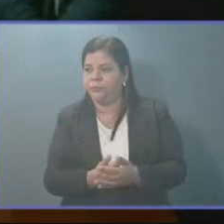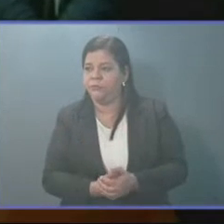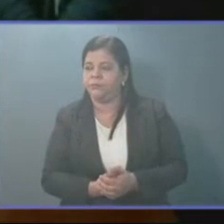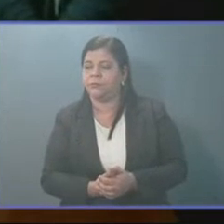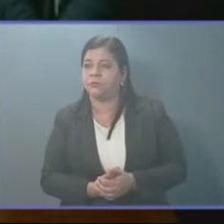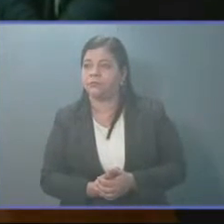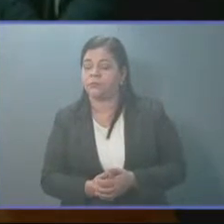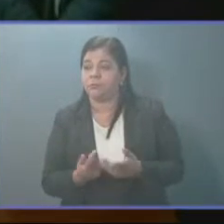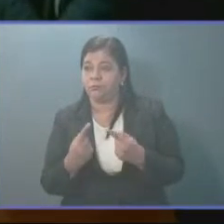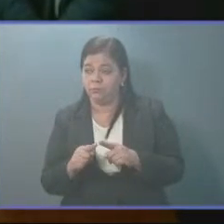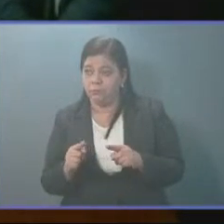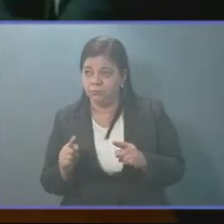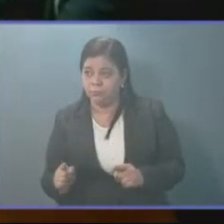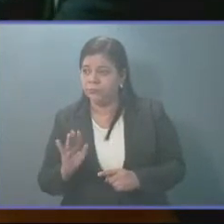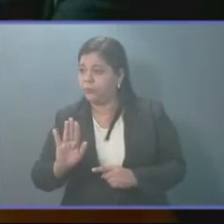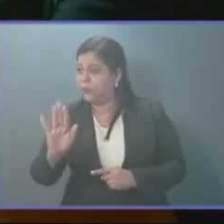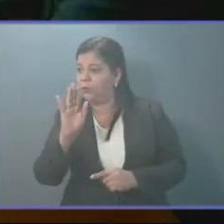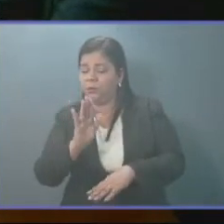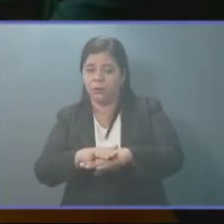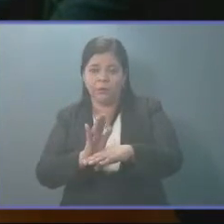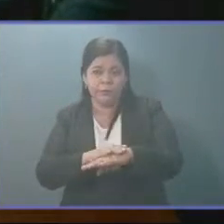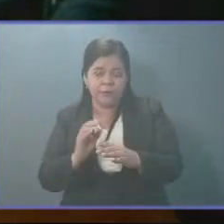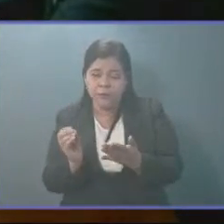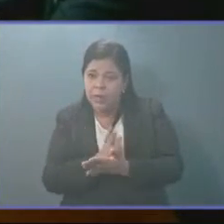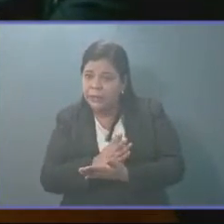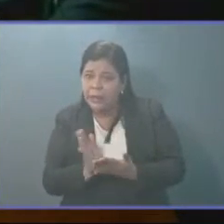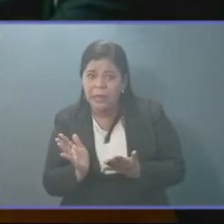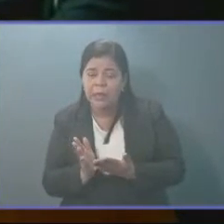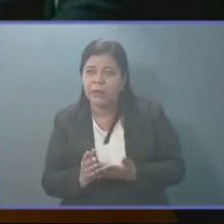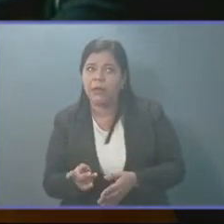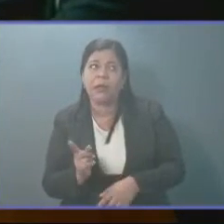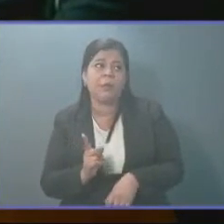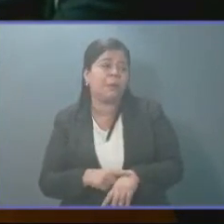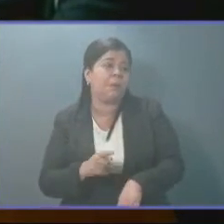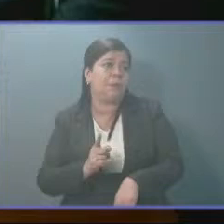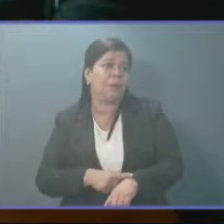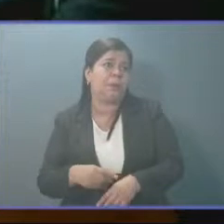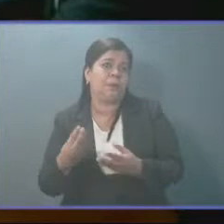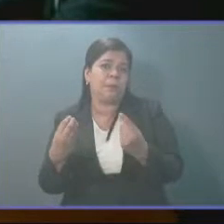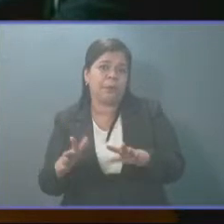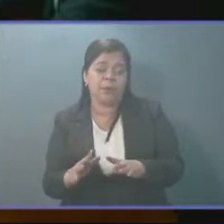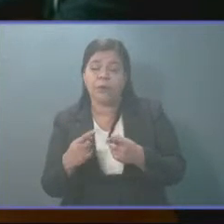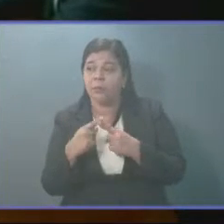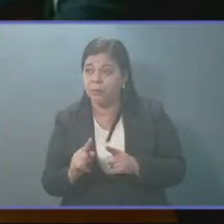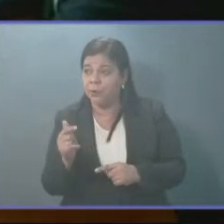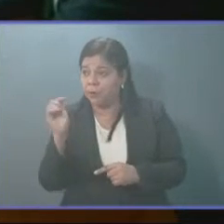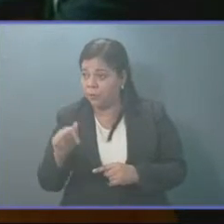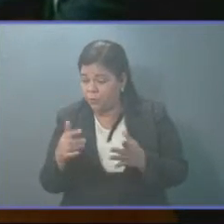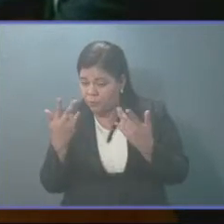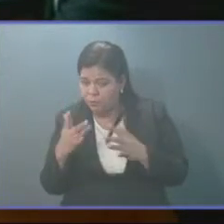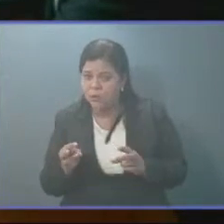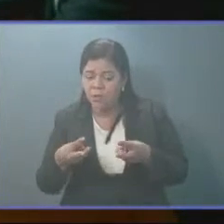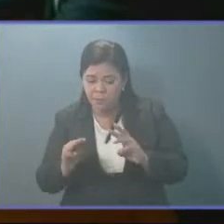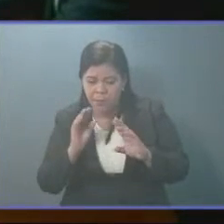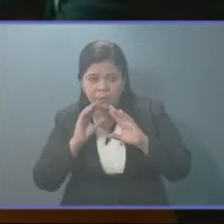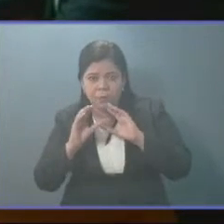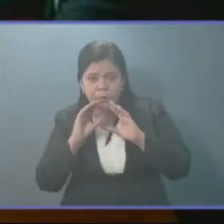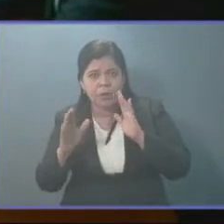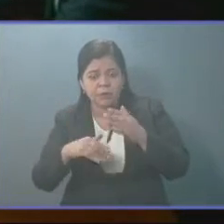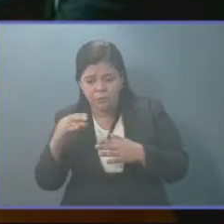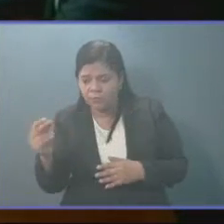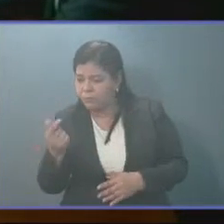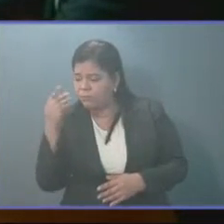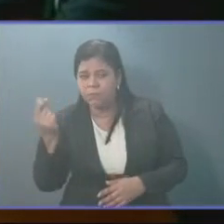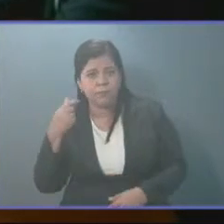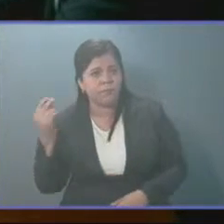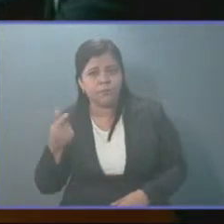partes interesadas, nunca se les notifica, cuando en la actualidad ya tenemos medios por los cuales nosotros